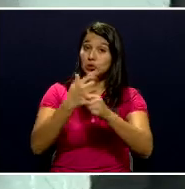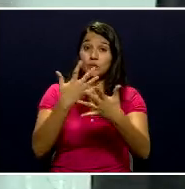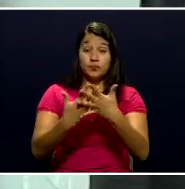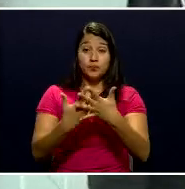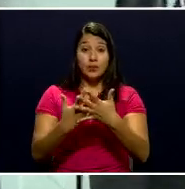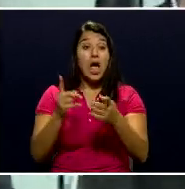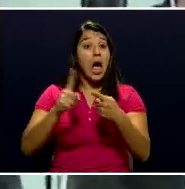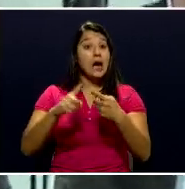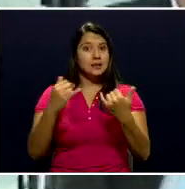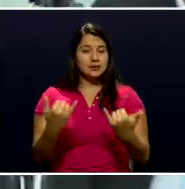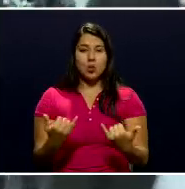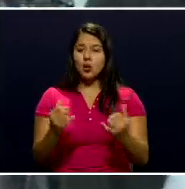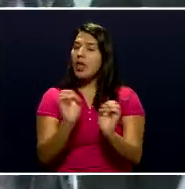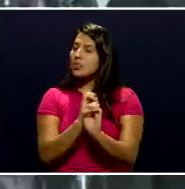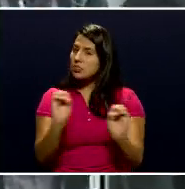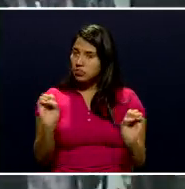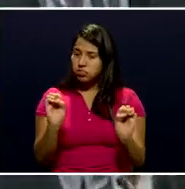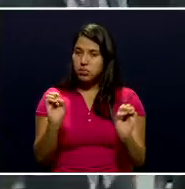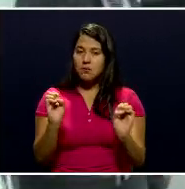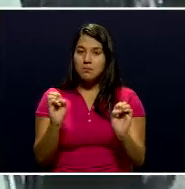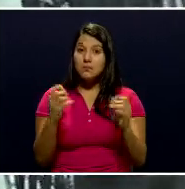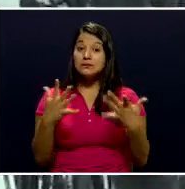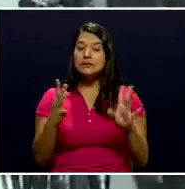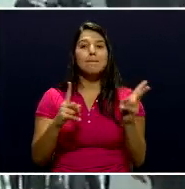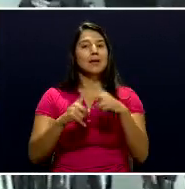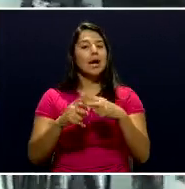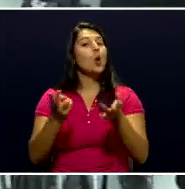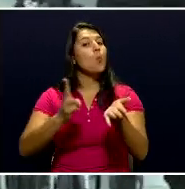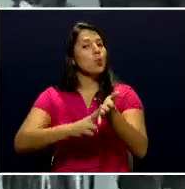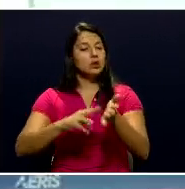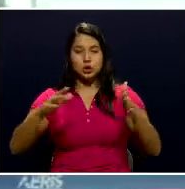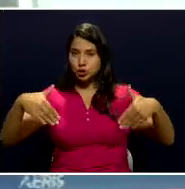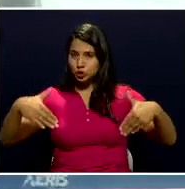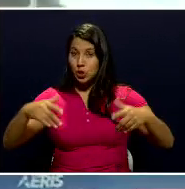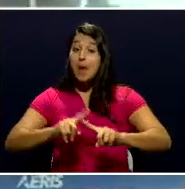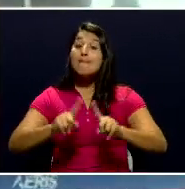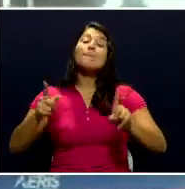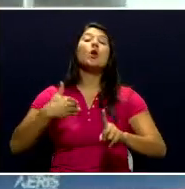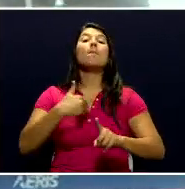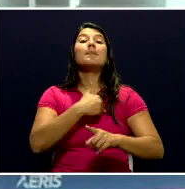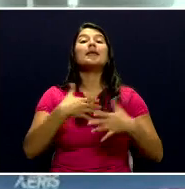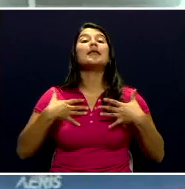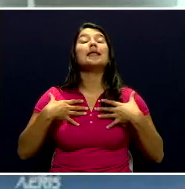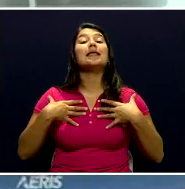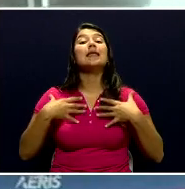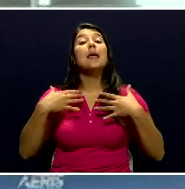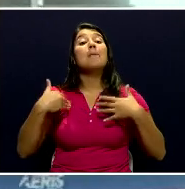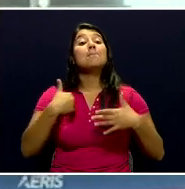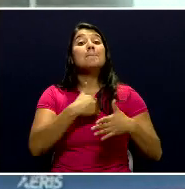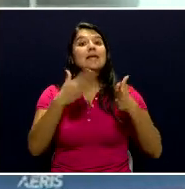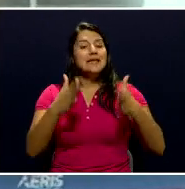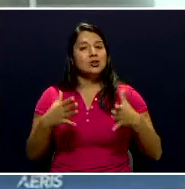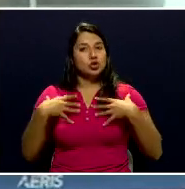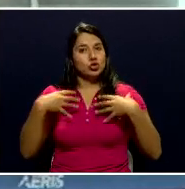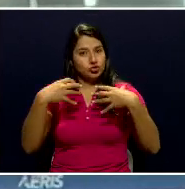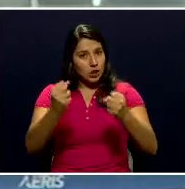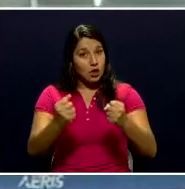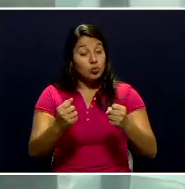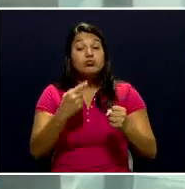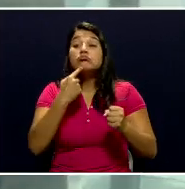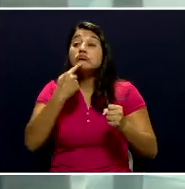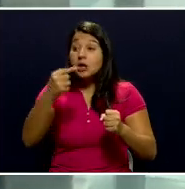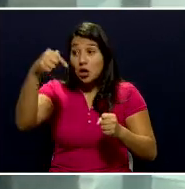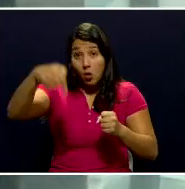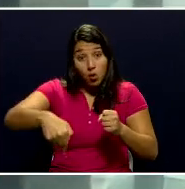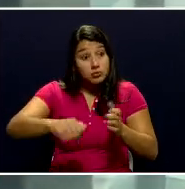momento no hay personas procesadas bajo esta causa. Sin embargo, el ministro de Salud, Daniel Salas, fue enfático en que no escatimarán en aplicar la ley a